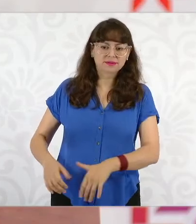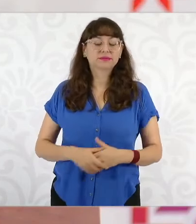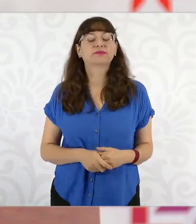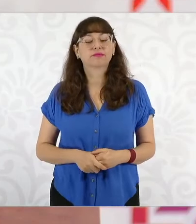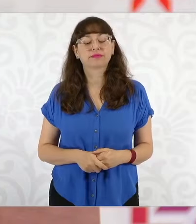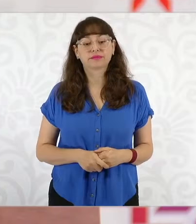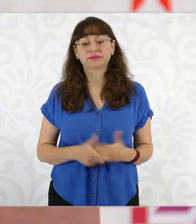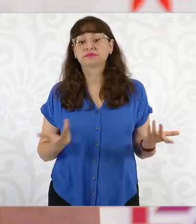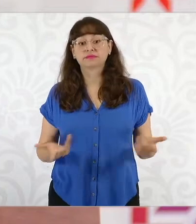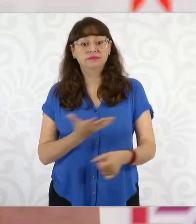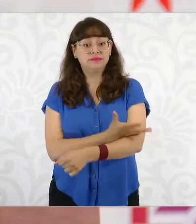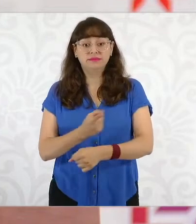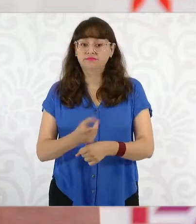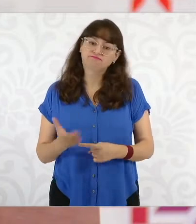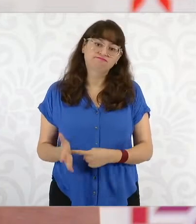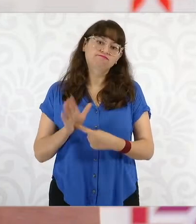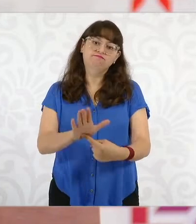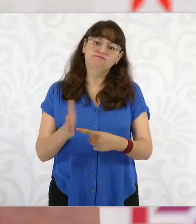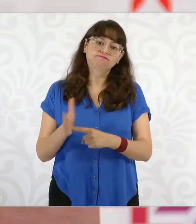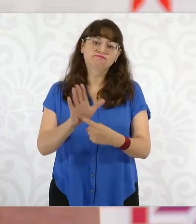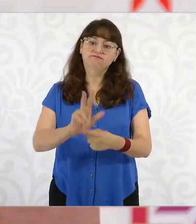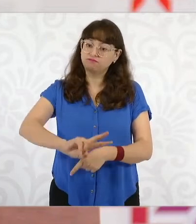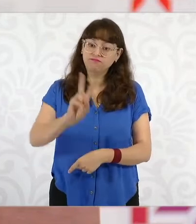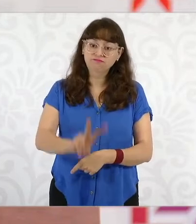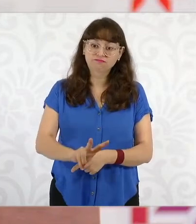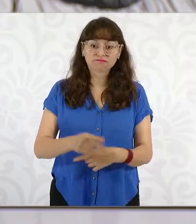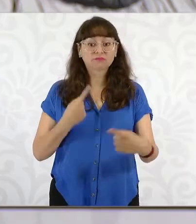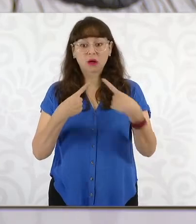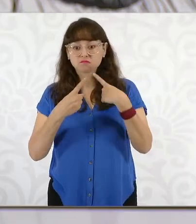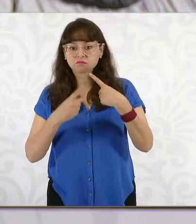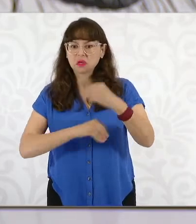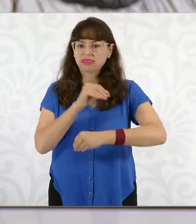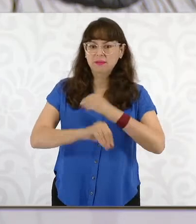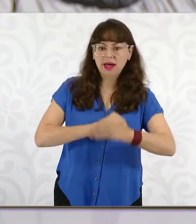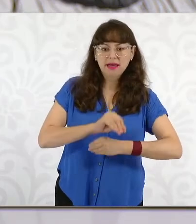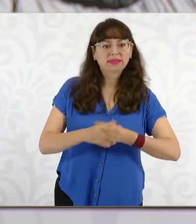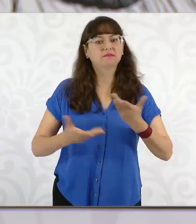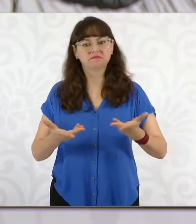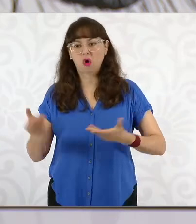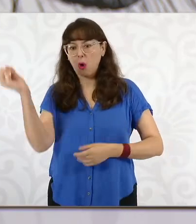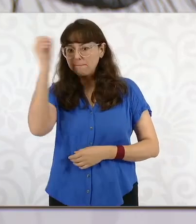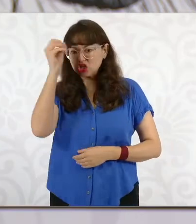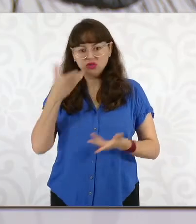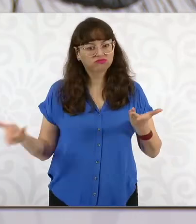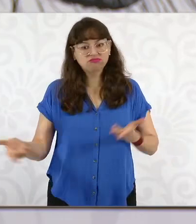y comunicar con la verdad, y que haya debate, que haya puntos de vista, que haya